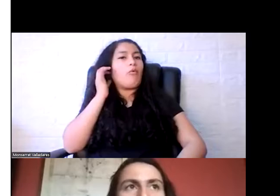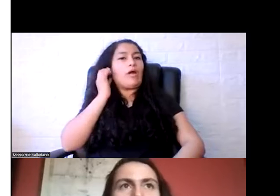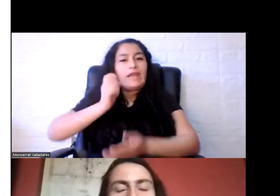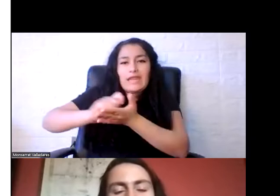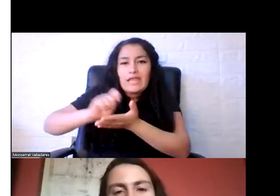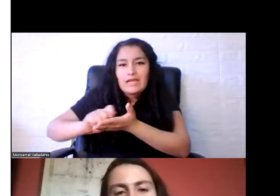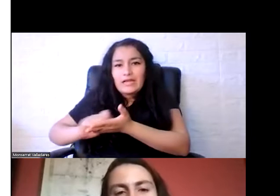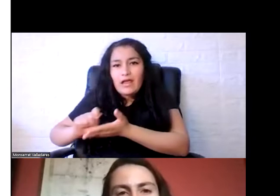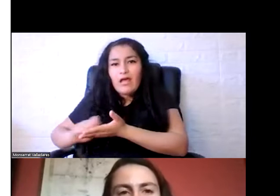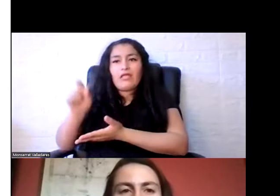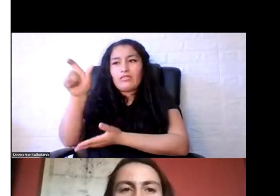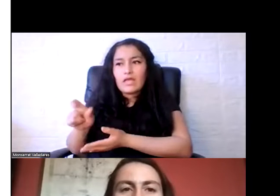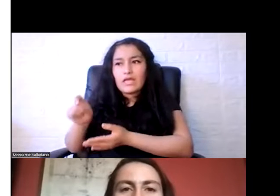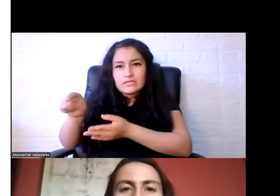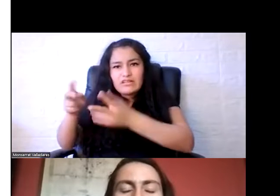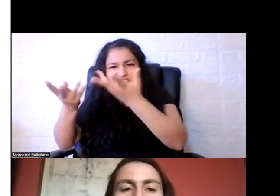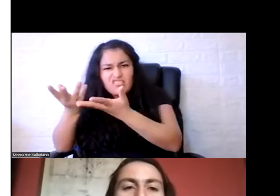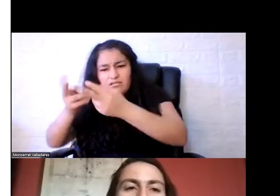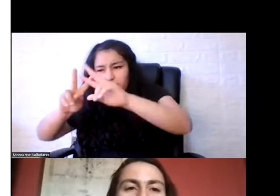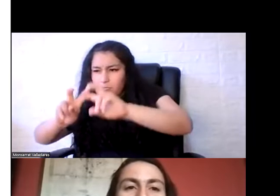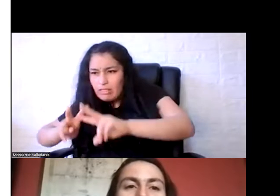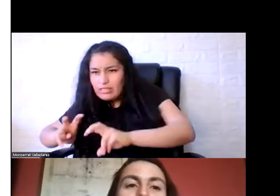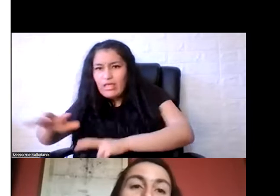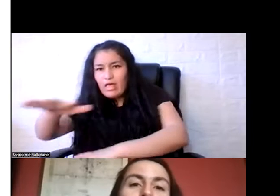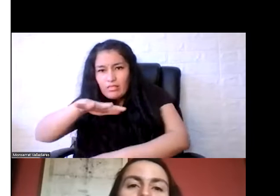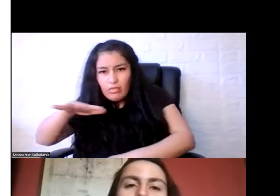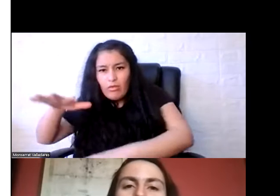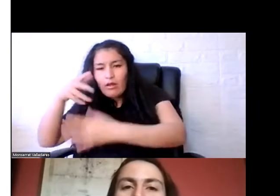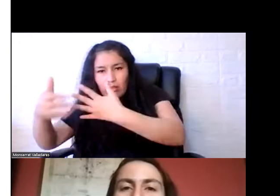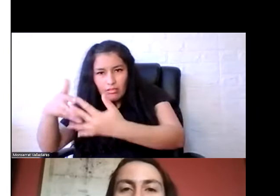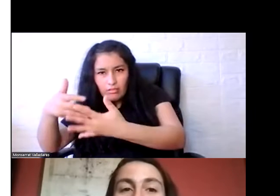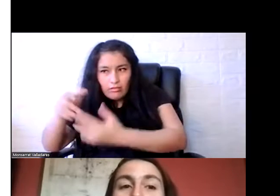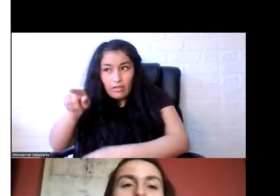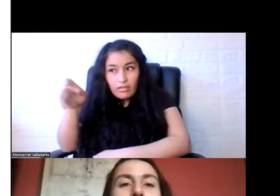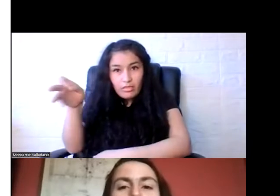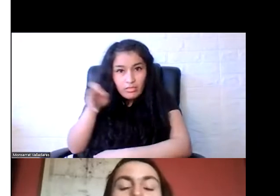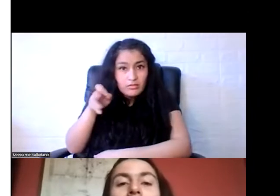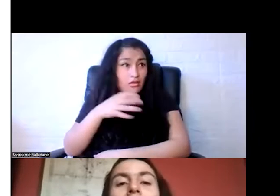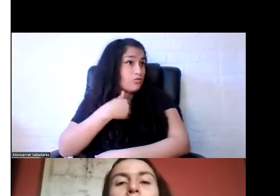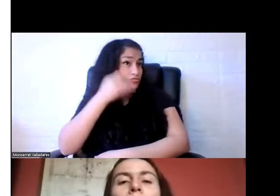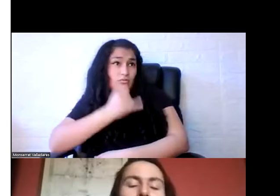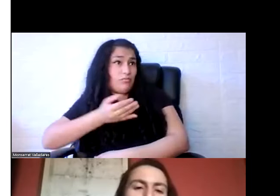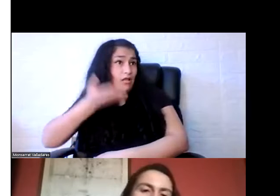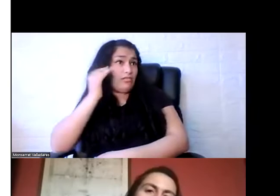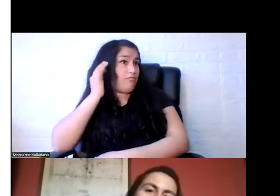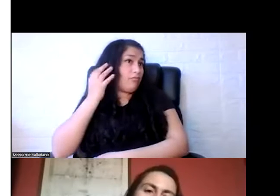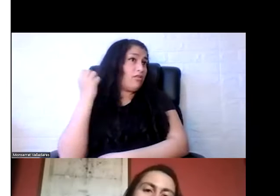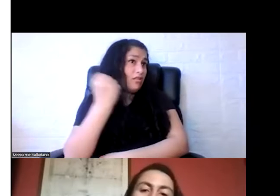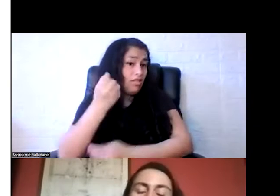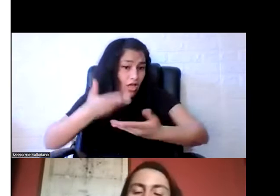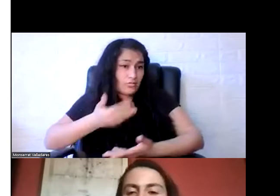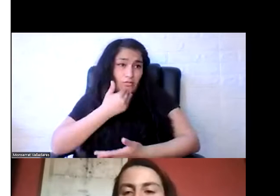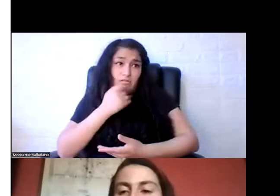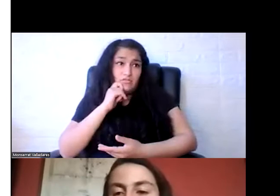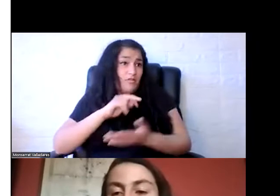y entre otras. Y bueno, en la entrevista decía, yo siempre fui feminista y era un problema, y sigue siendo un problema.